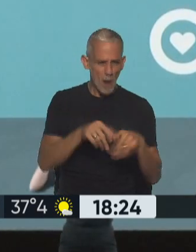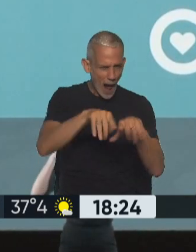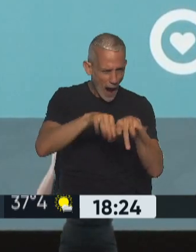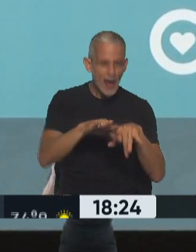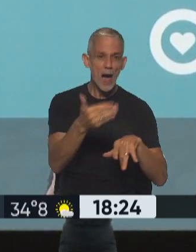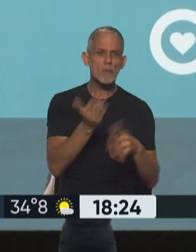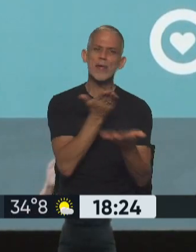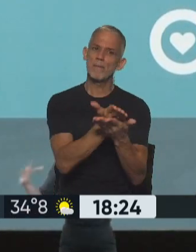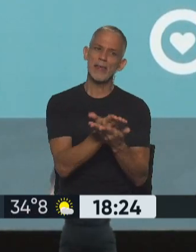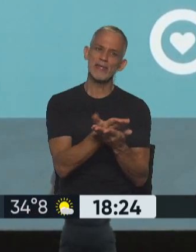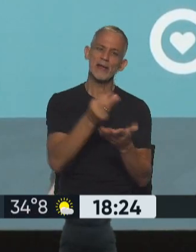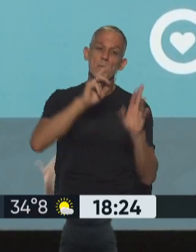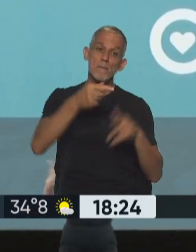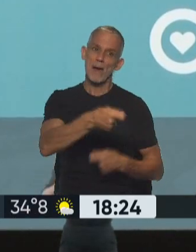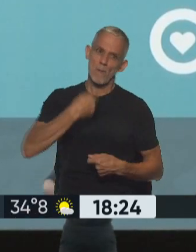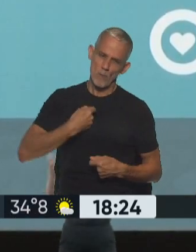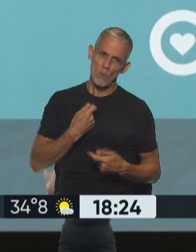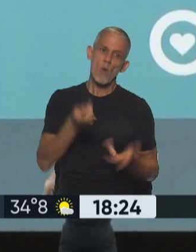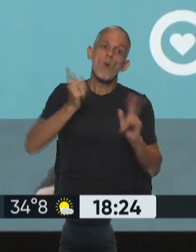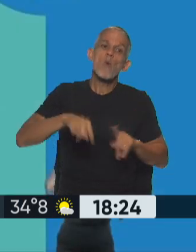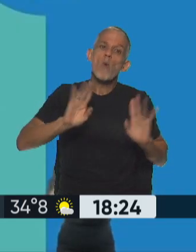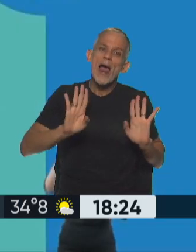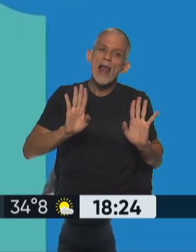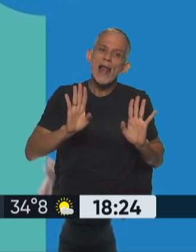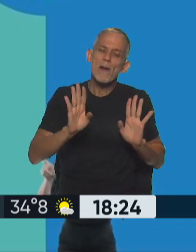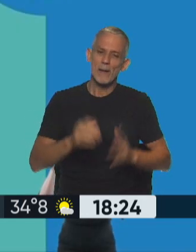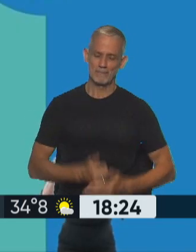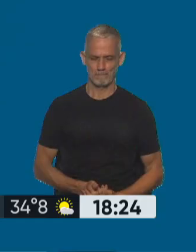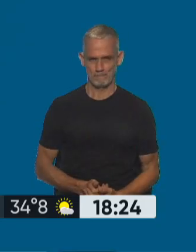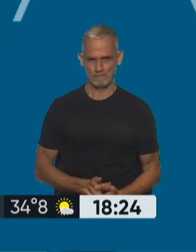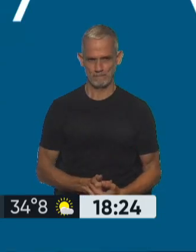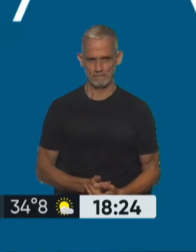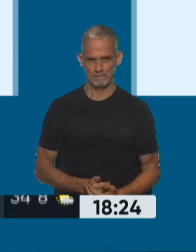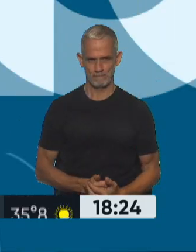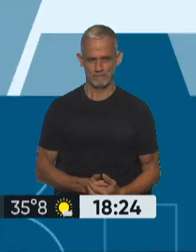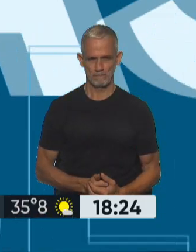identidad y solicitar la consideración Ahora sí del programa